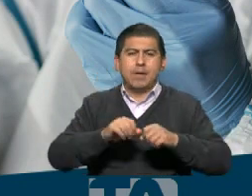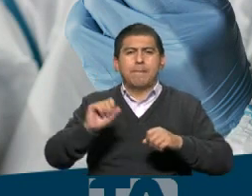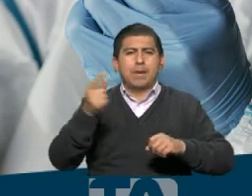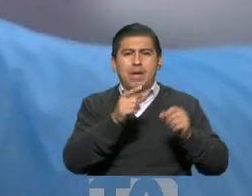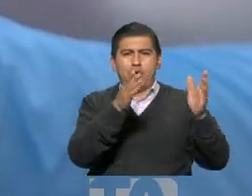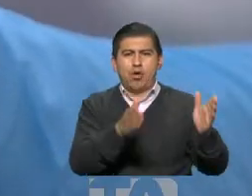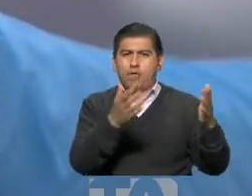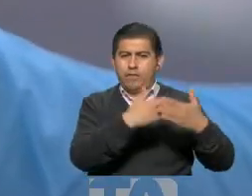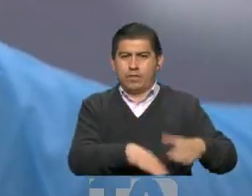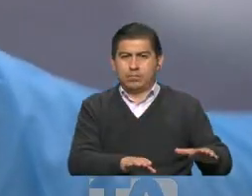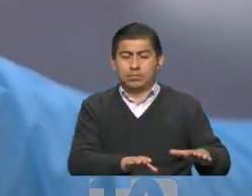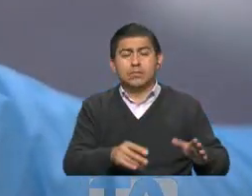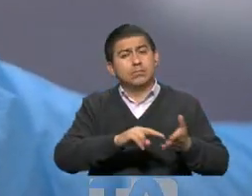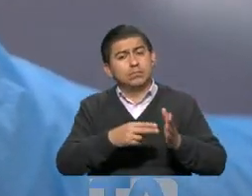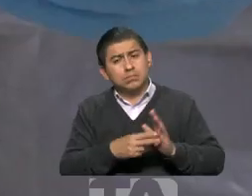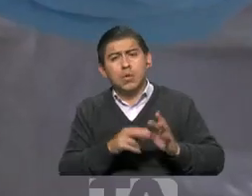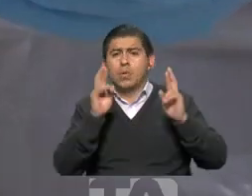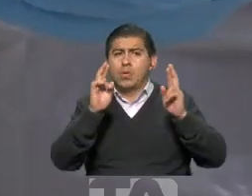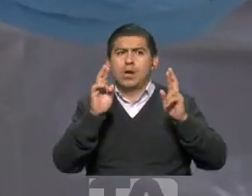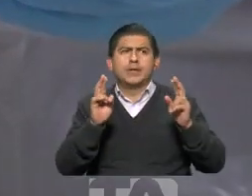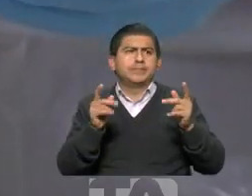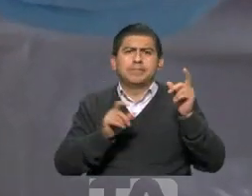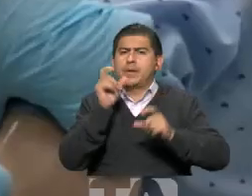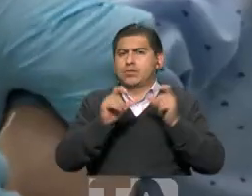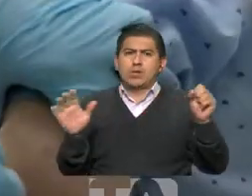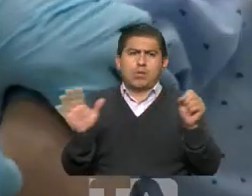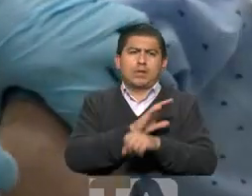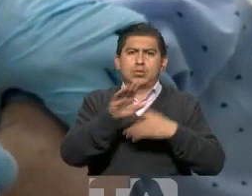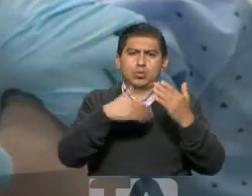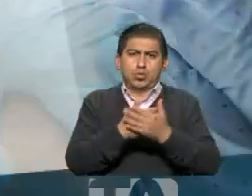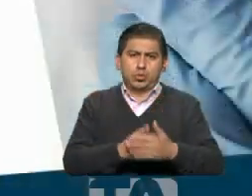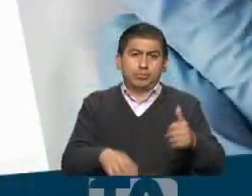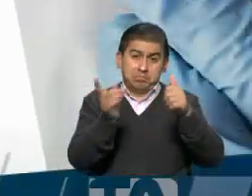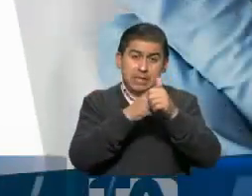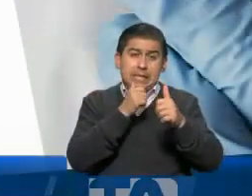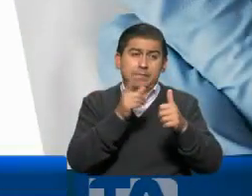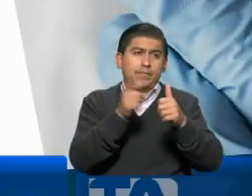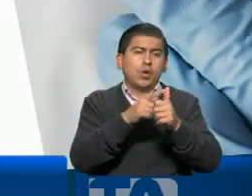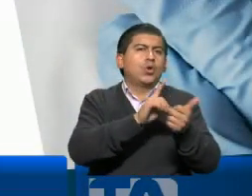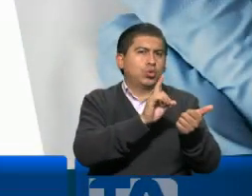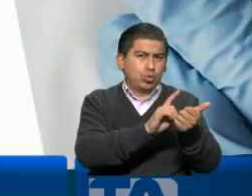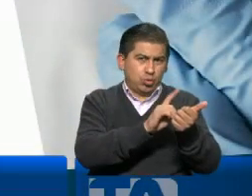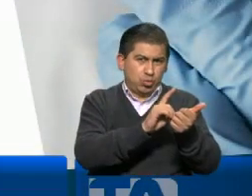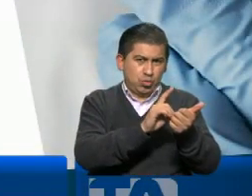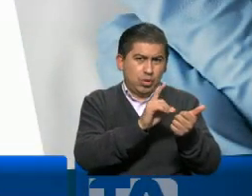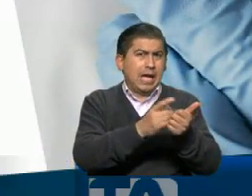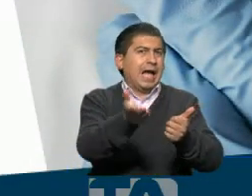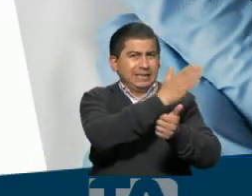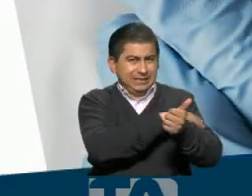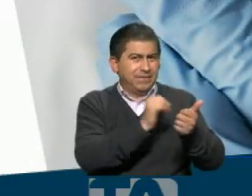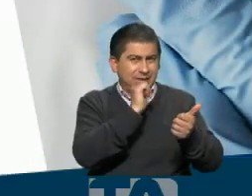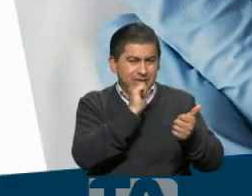a nivel nacional, es decir, se habrá vacunado en su totalidad a el personal sanitario que no fue vacunado en la fase